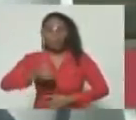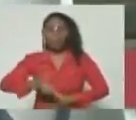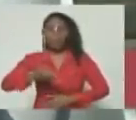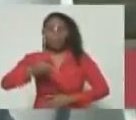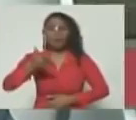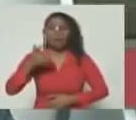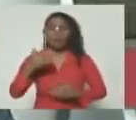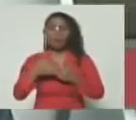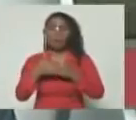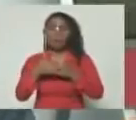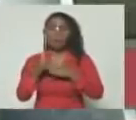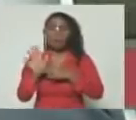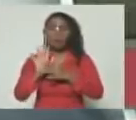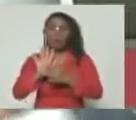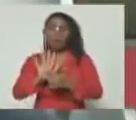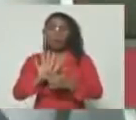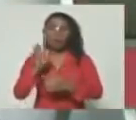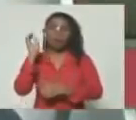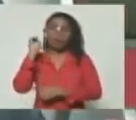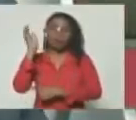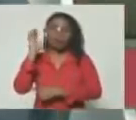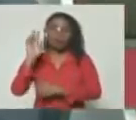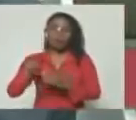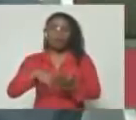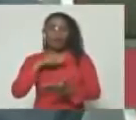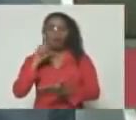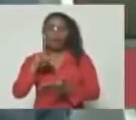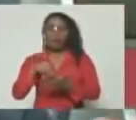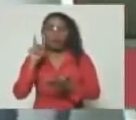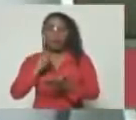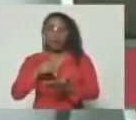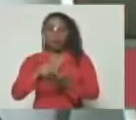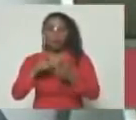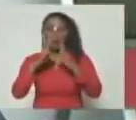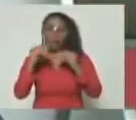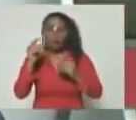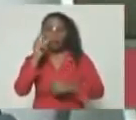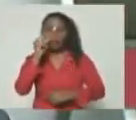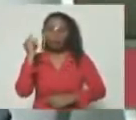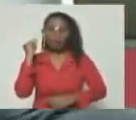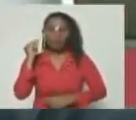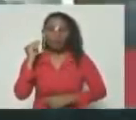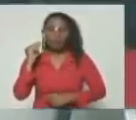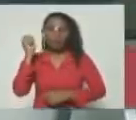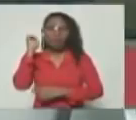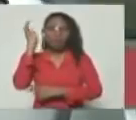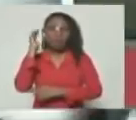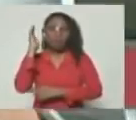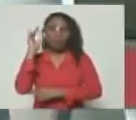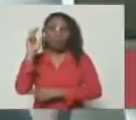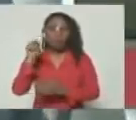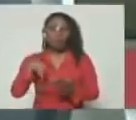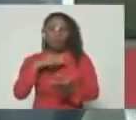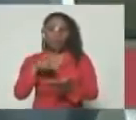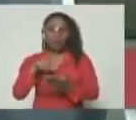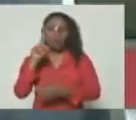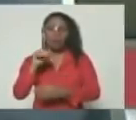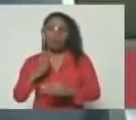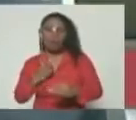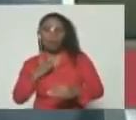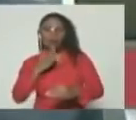haber abierto las puertas del Parlamento para la participación de todas y todos, y que el Parlamento haya también ido